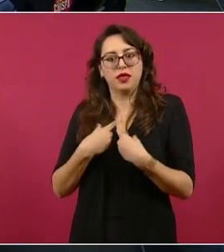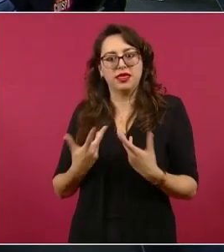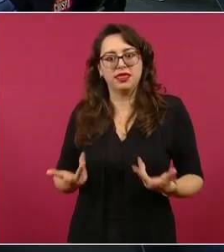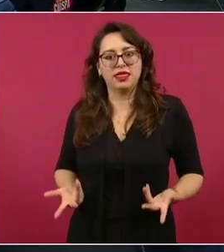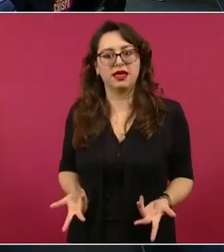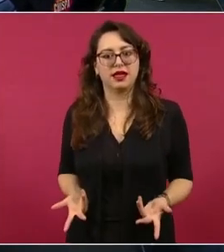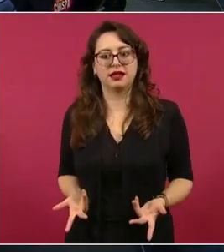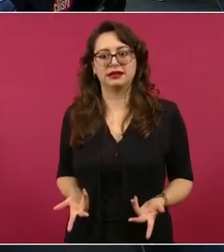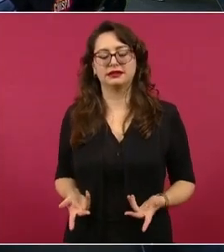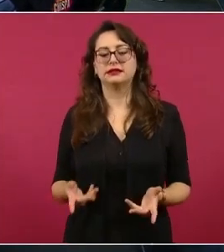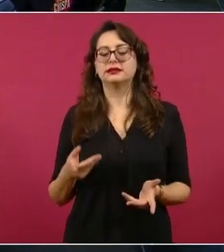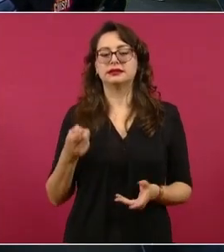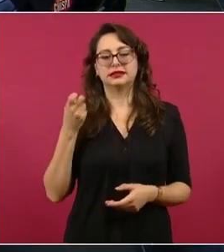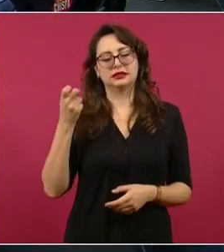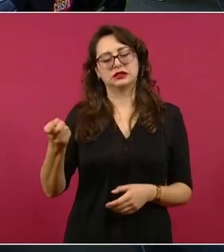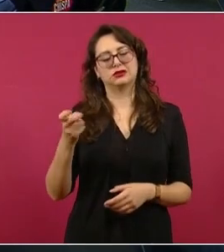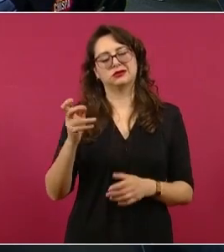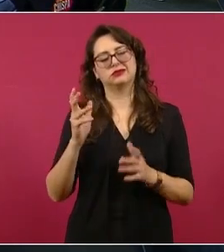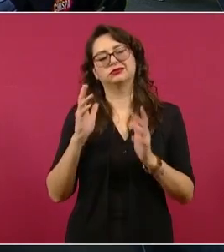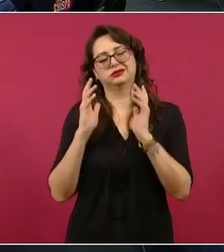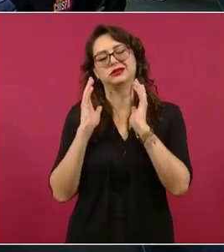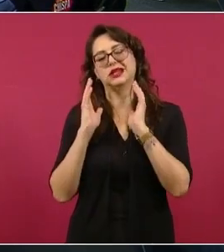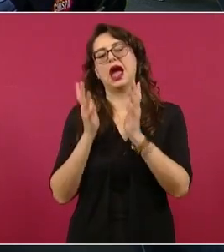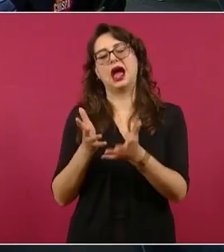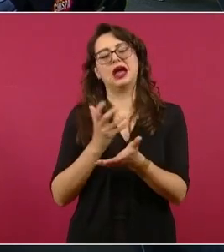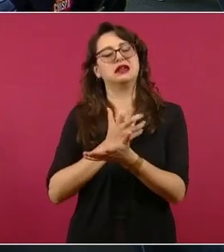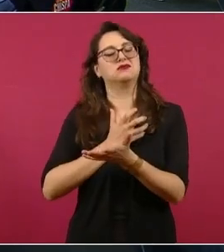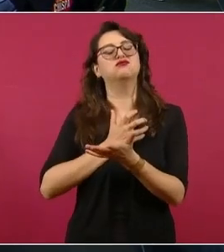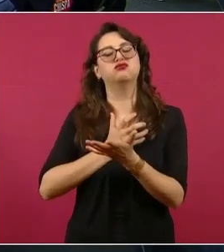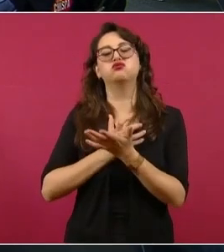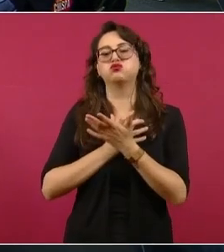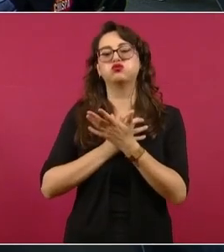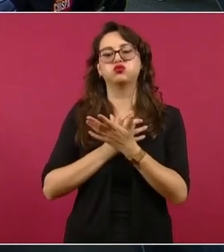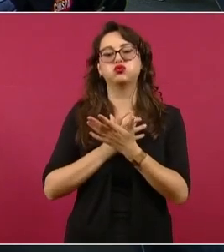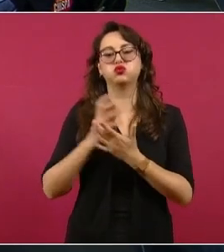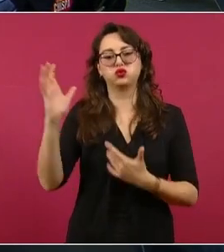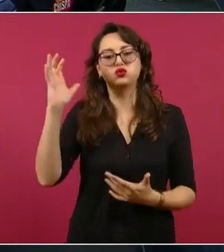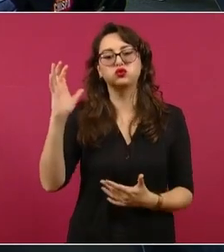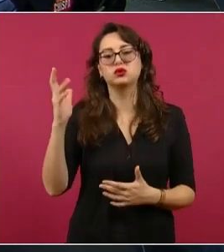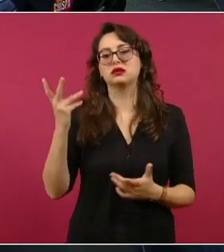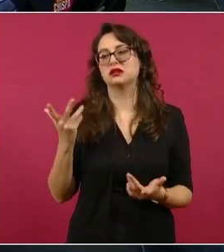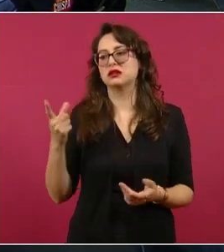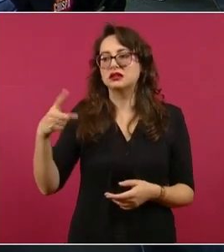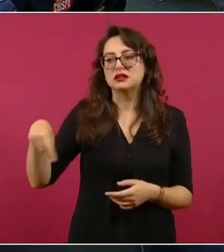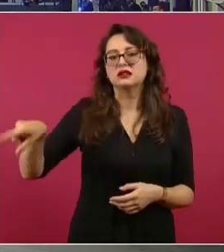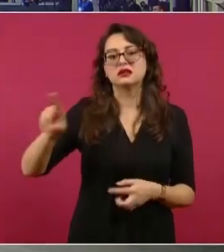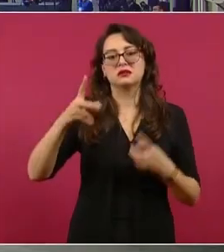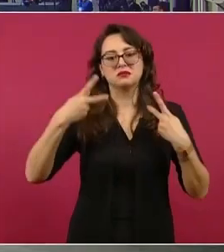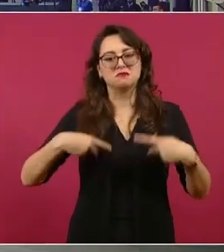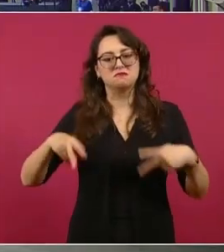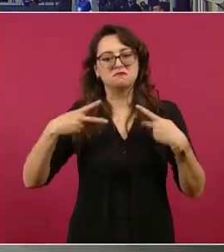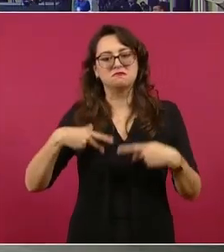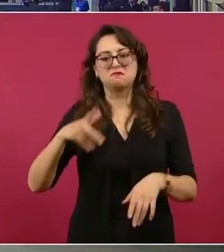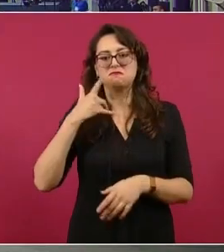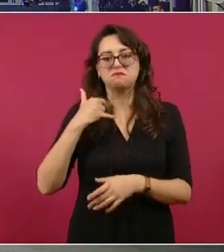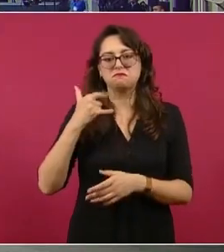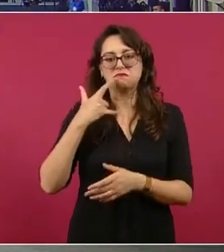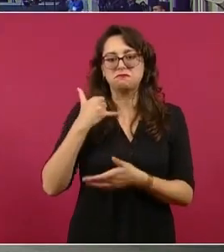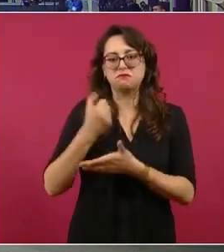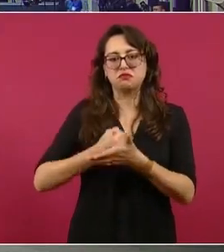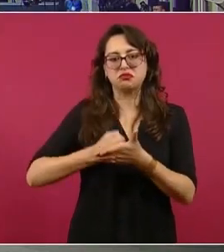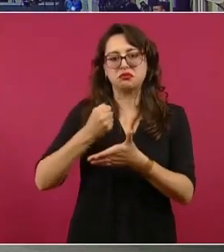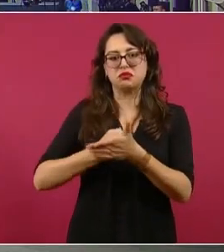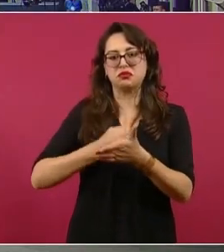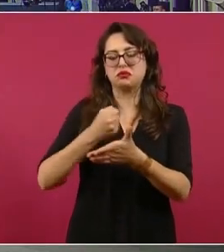líder, pues esto ya rebasa incluso, ¿no?, el reconocimiento a las personas y su lucha, en este caso de este líder